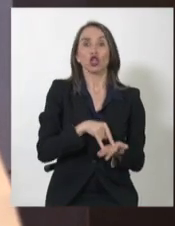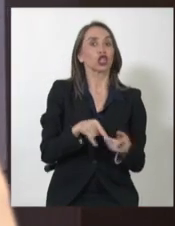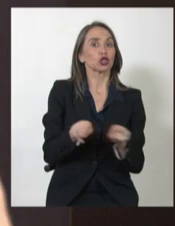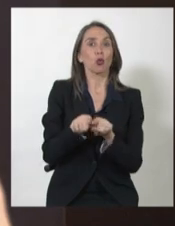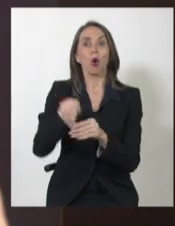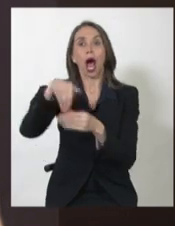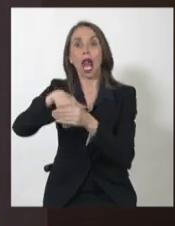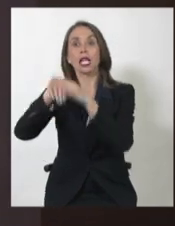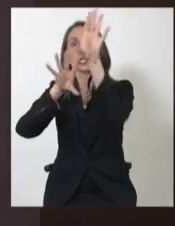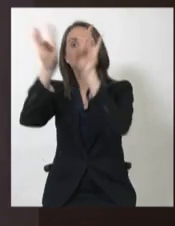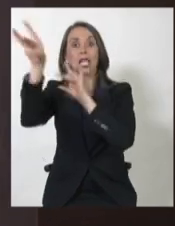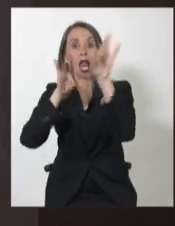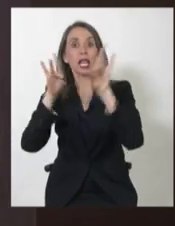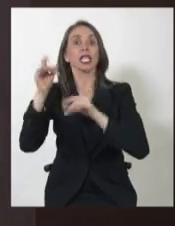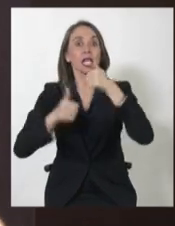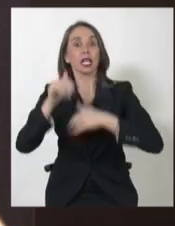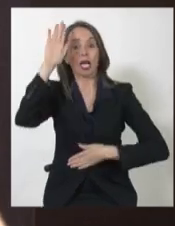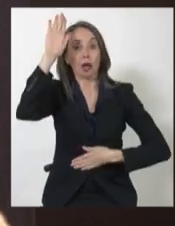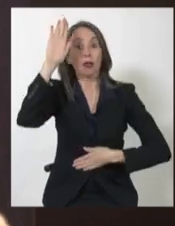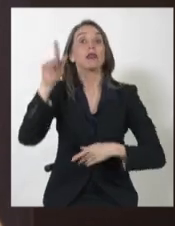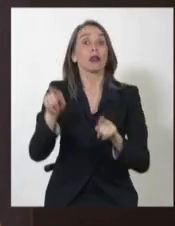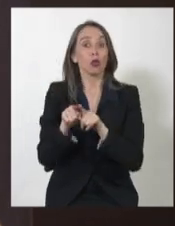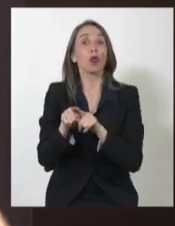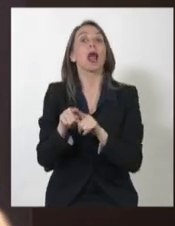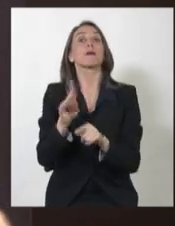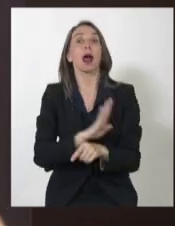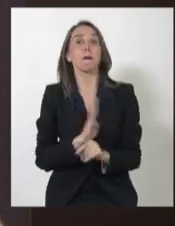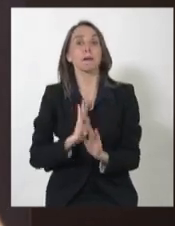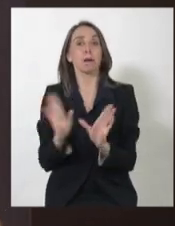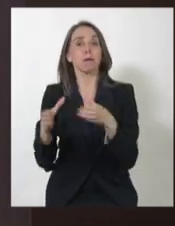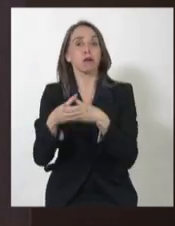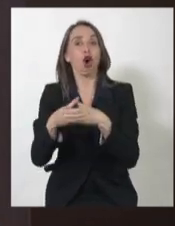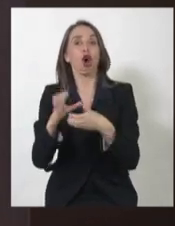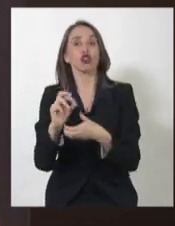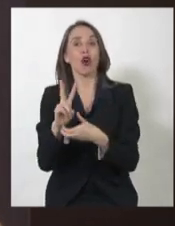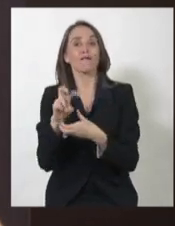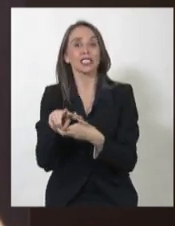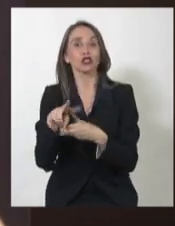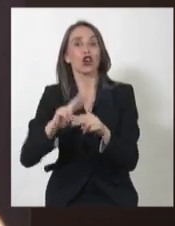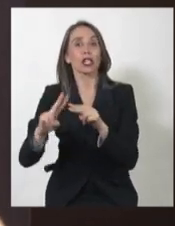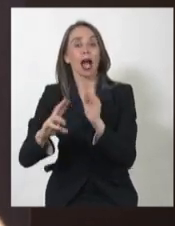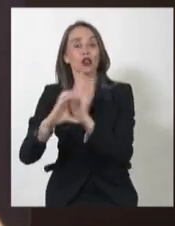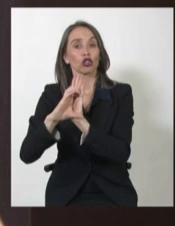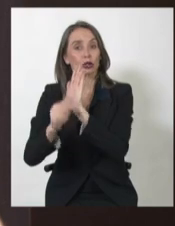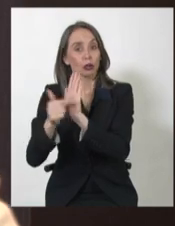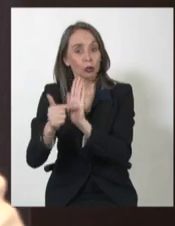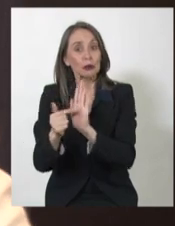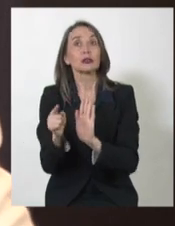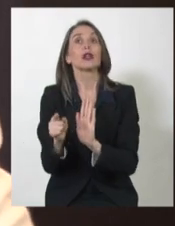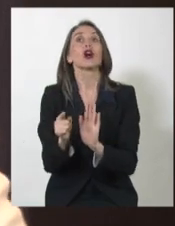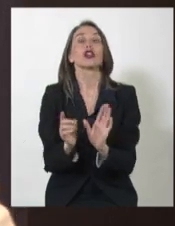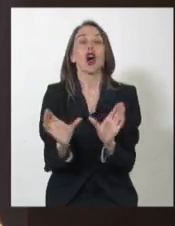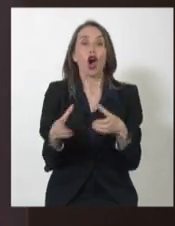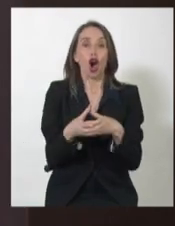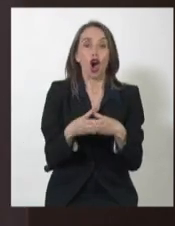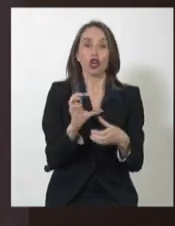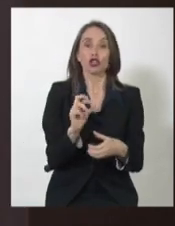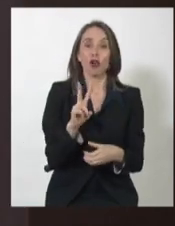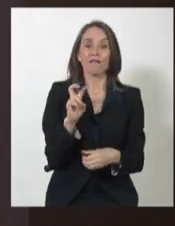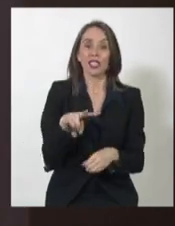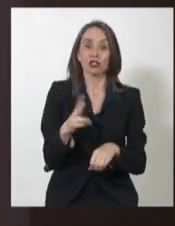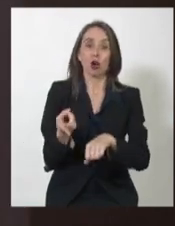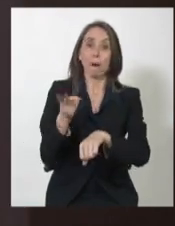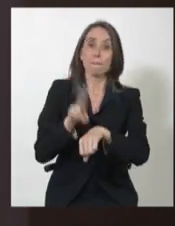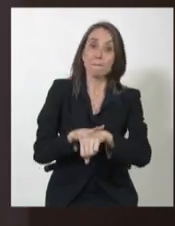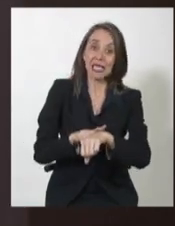Entonces tendremos la opción de poder elegir, ¿no? Pero yo creo que es necesario tomar en consideración para la convención mixta que